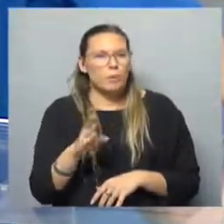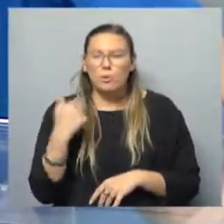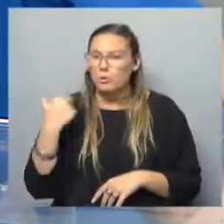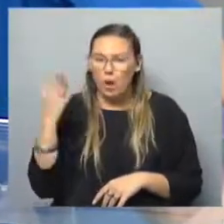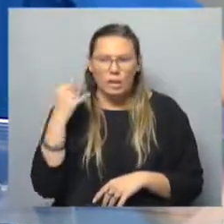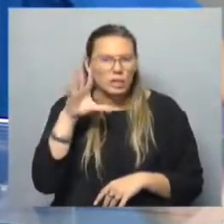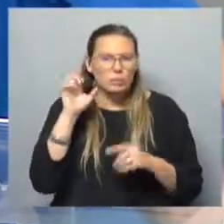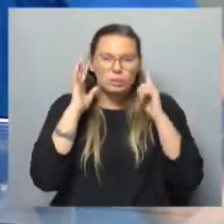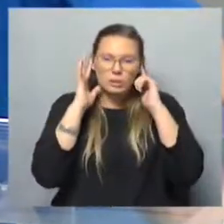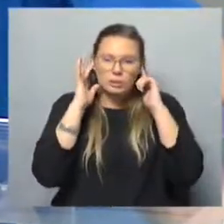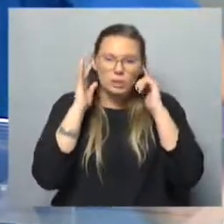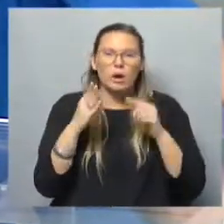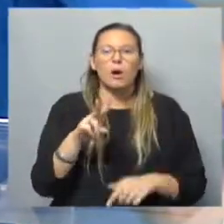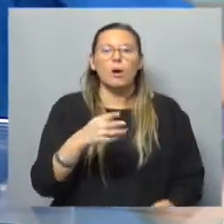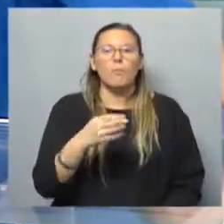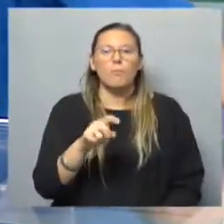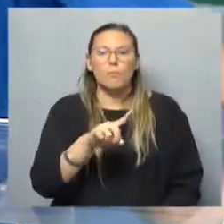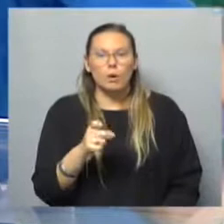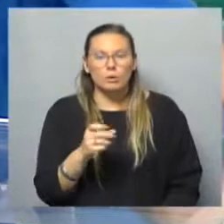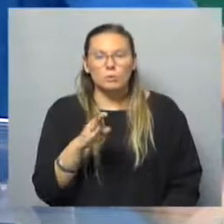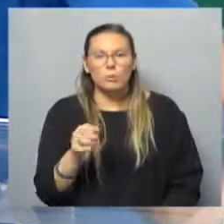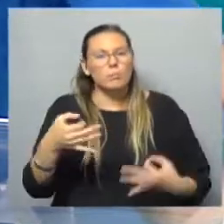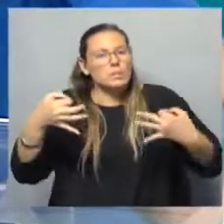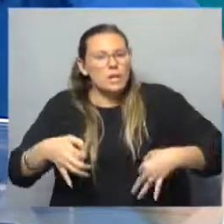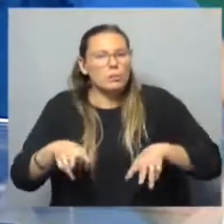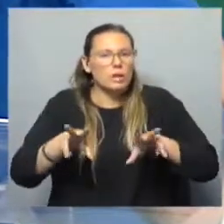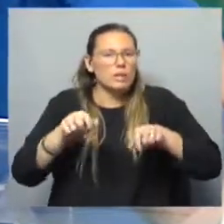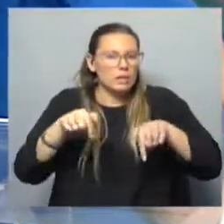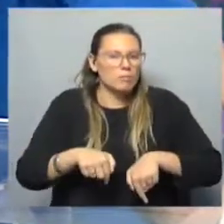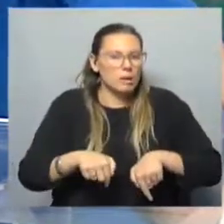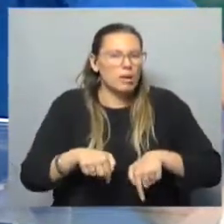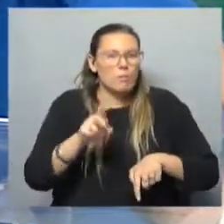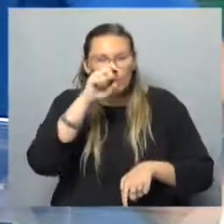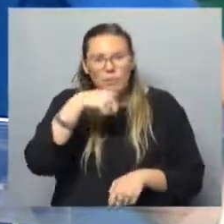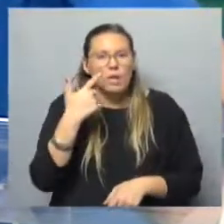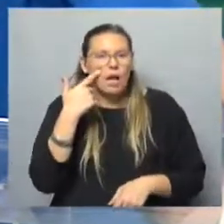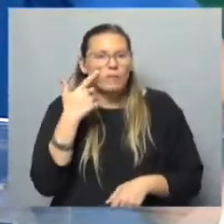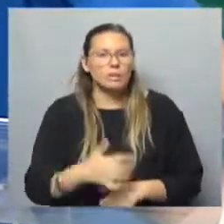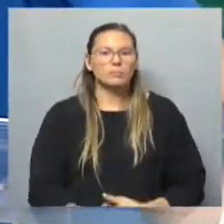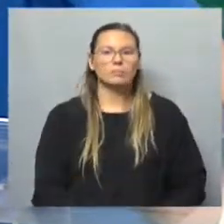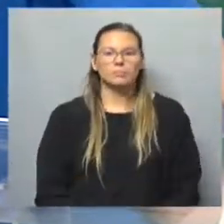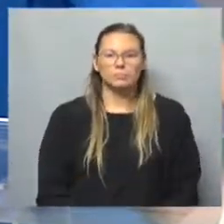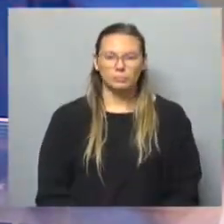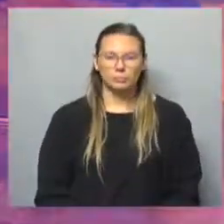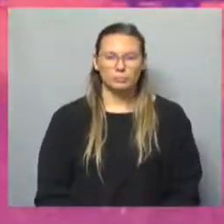No. Bueno, un Vox Pop sobre la seguridad. ¿Cómo está la seguridad de Montevideo? Perfecto, vemos qué dice la